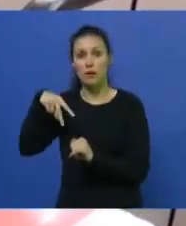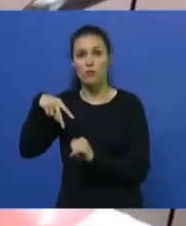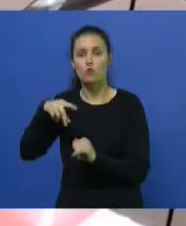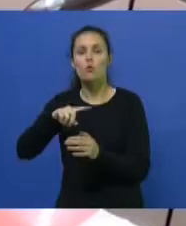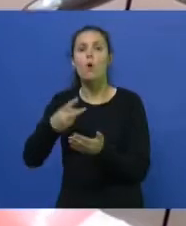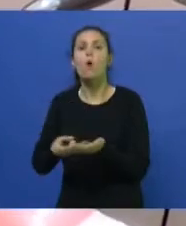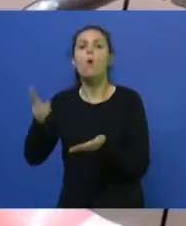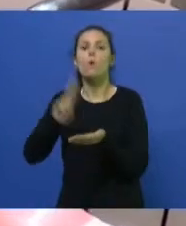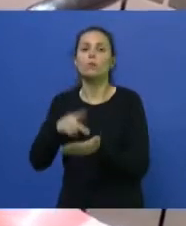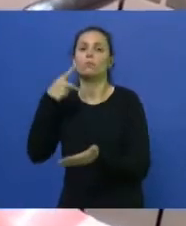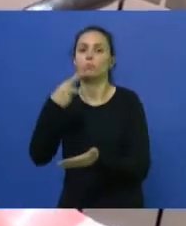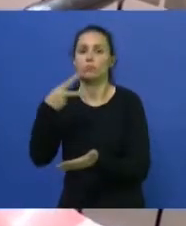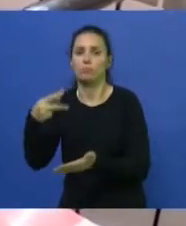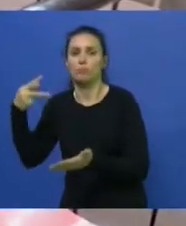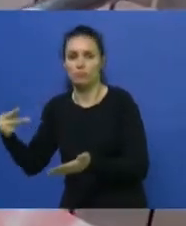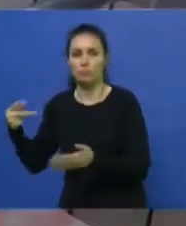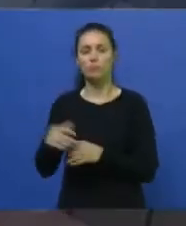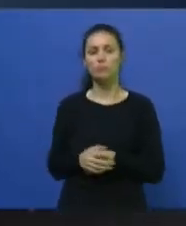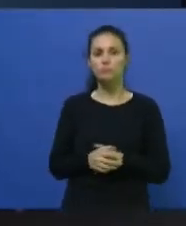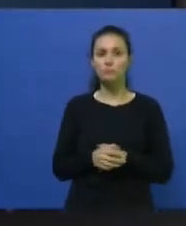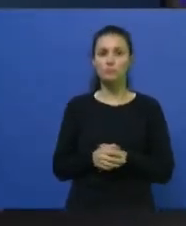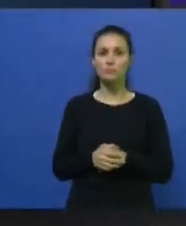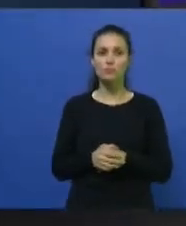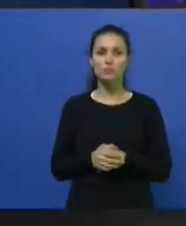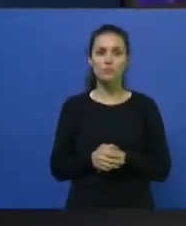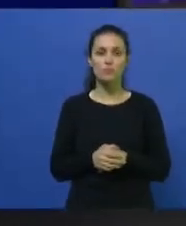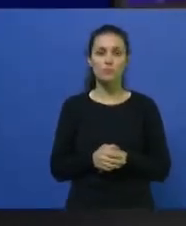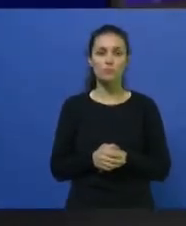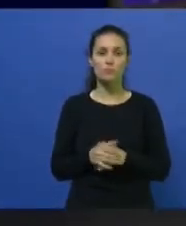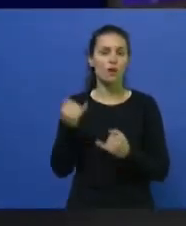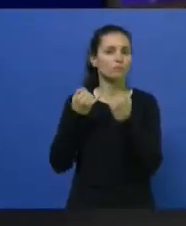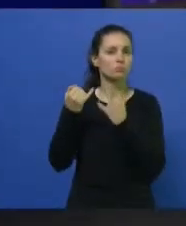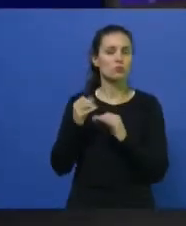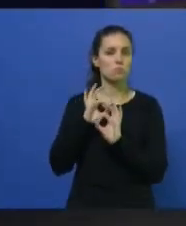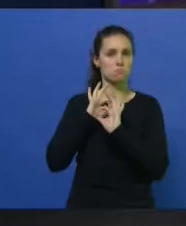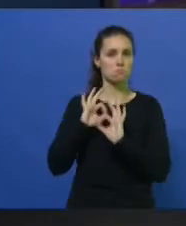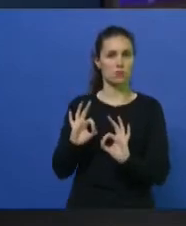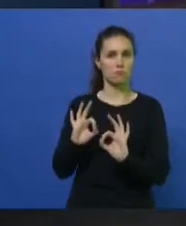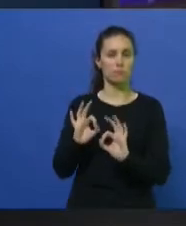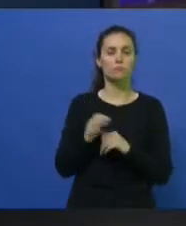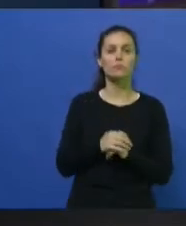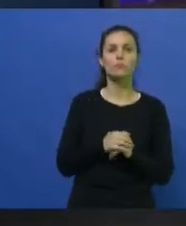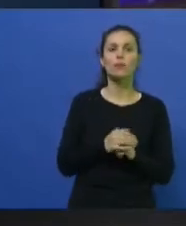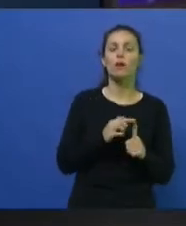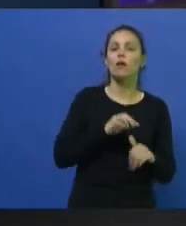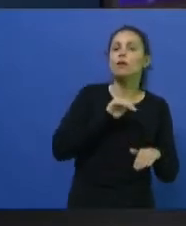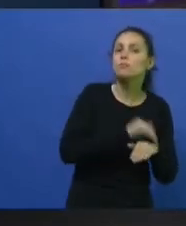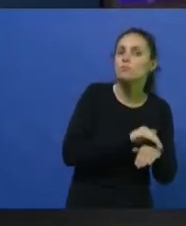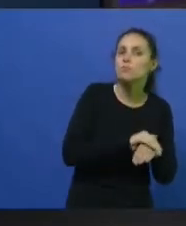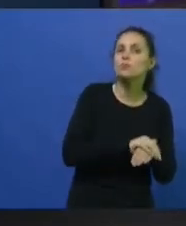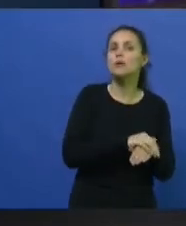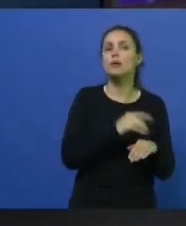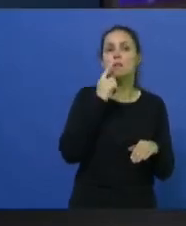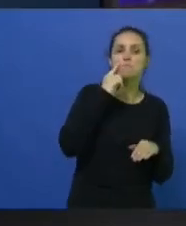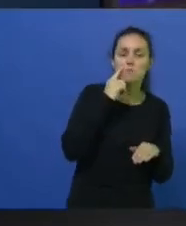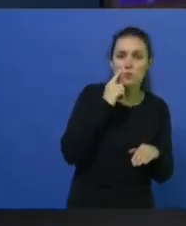colocar hacemos un refuerzo quien lo explica el doctor cubre no hay responsabilidad municipal no hay responsabilidad provincial hemos hablado